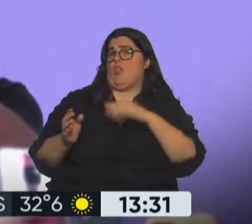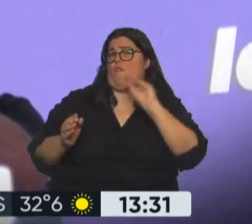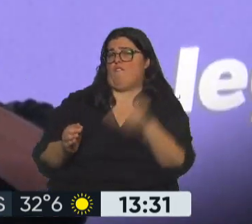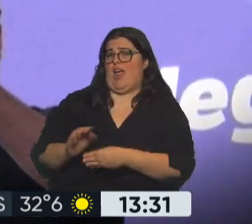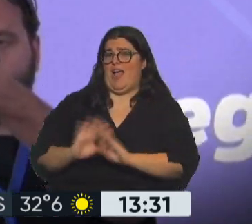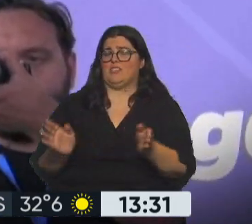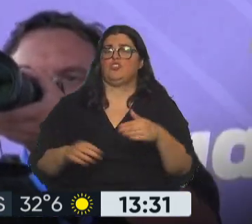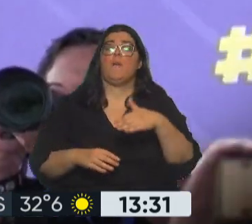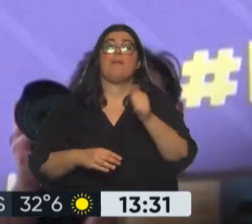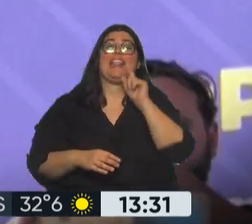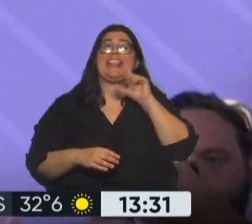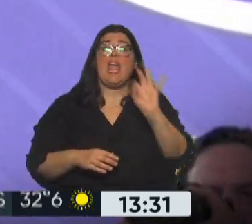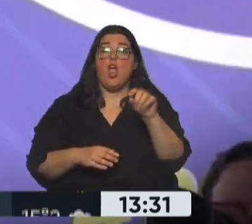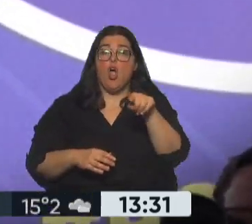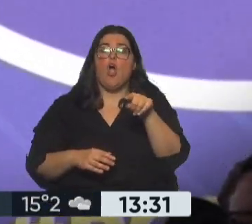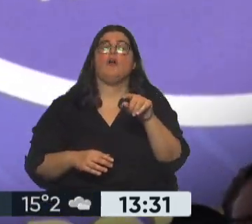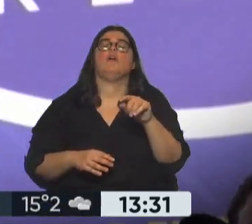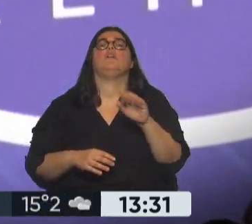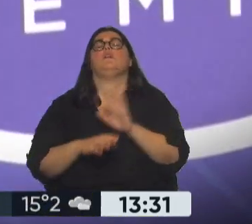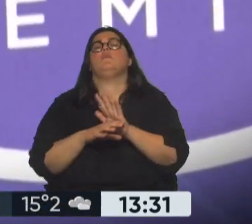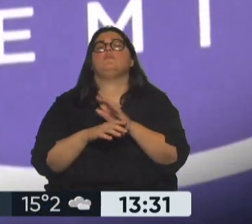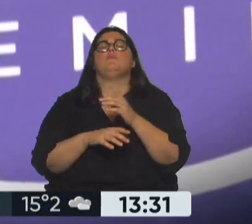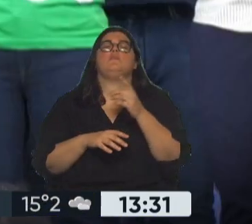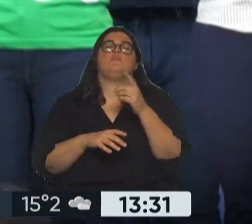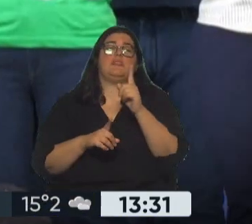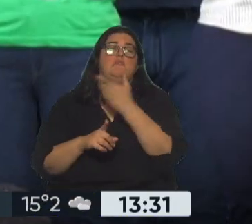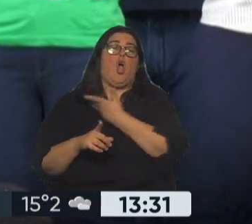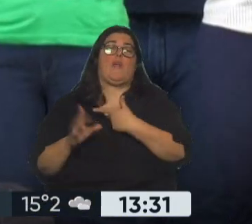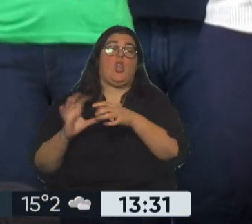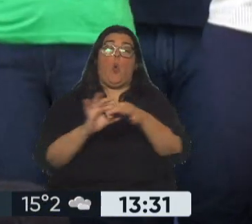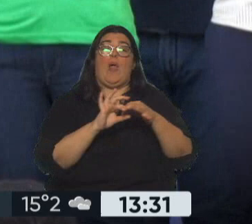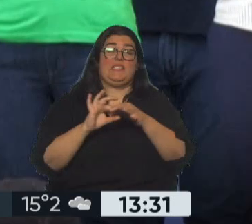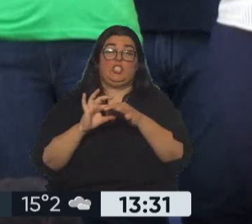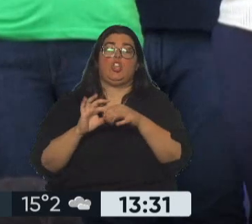Matteo Salvini, uno de los 3 viceprimer ministros del gobierno de coalición,